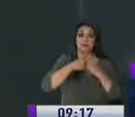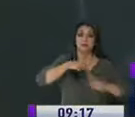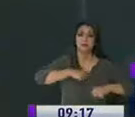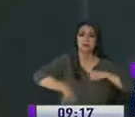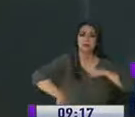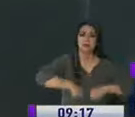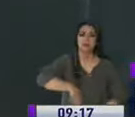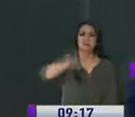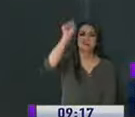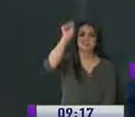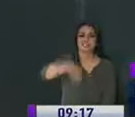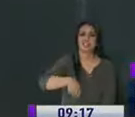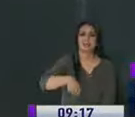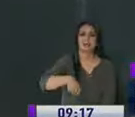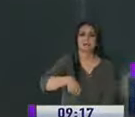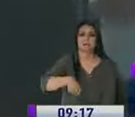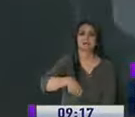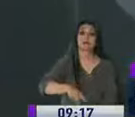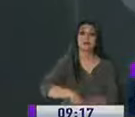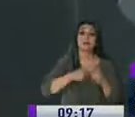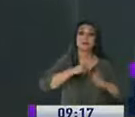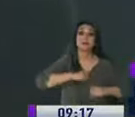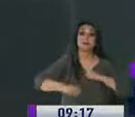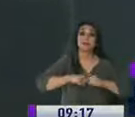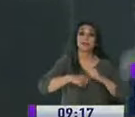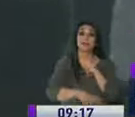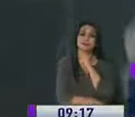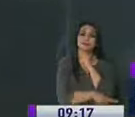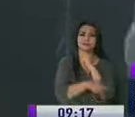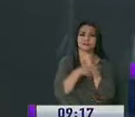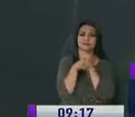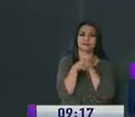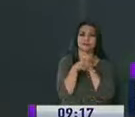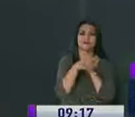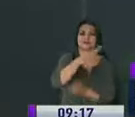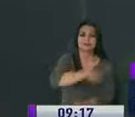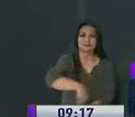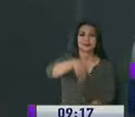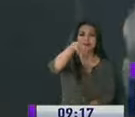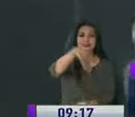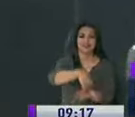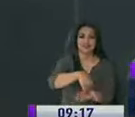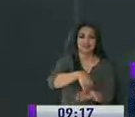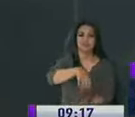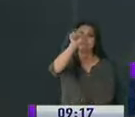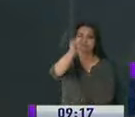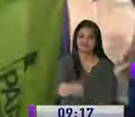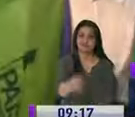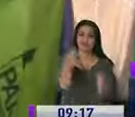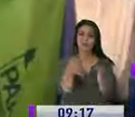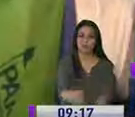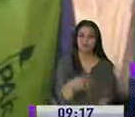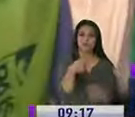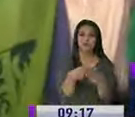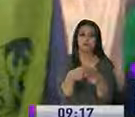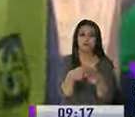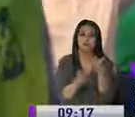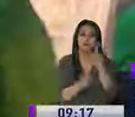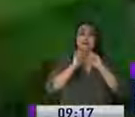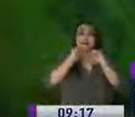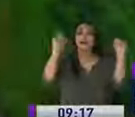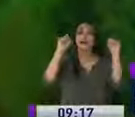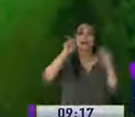sí a partir de mayo a la refinería de Manabí, que así es como se va a llamar. Gritos a favor